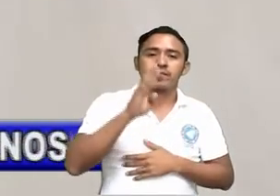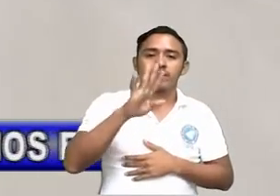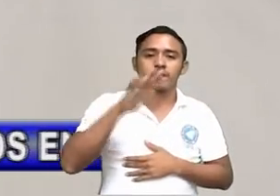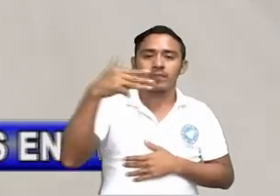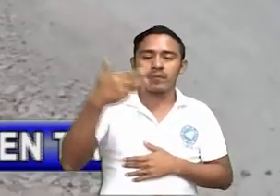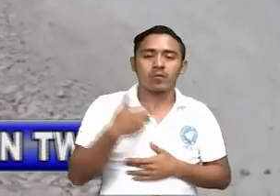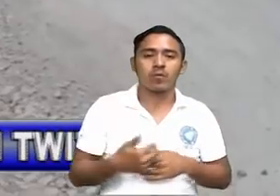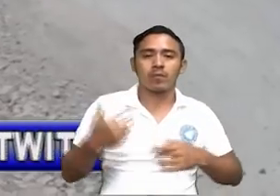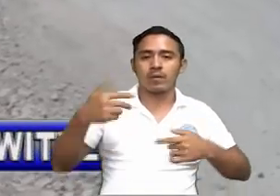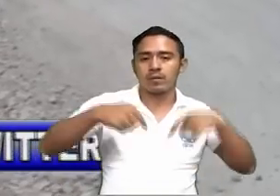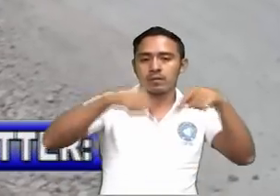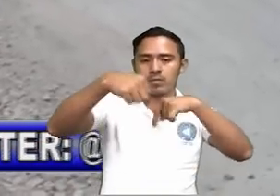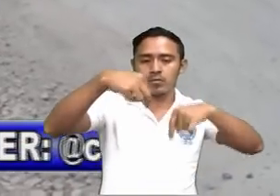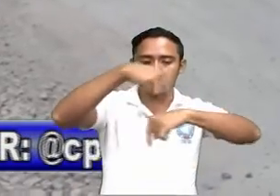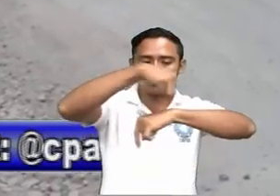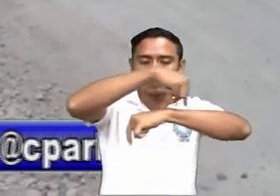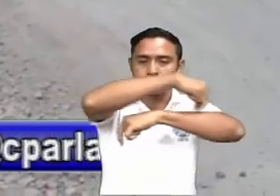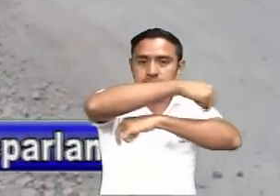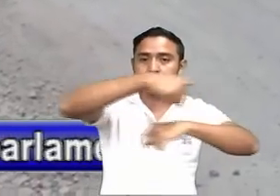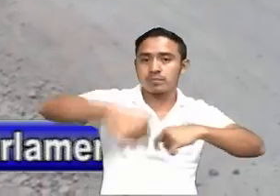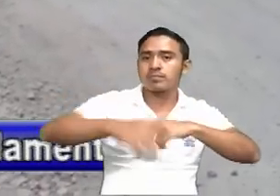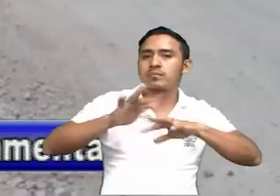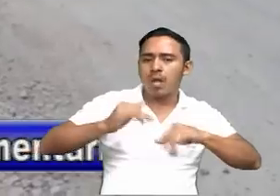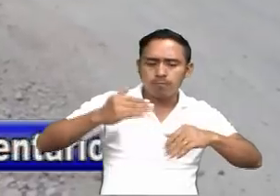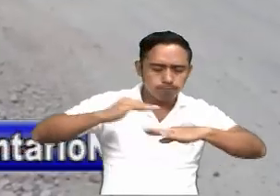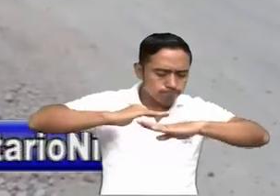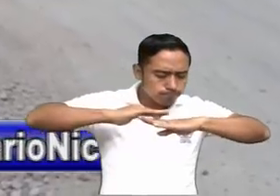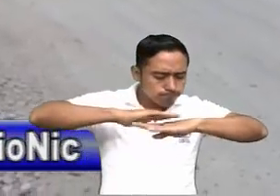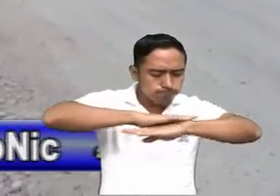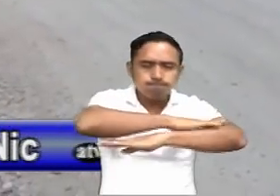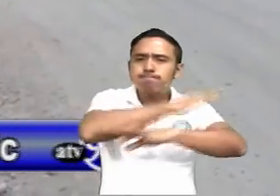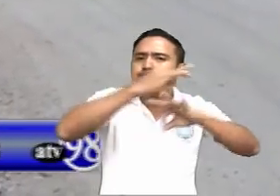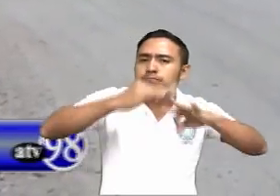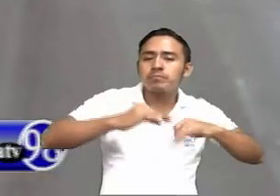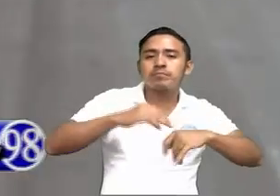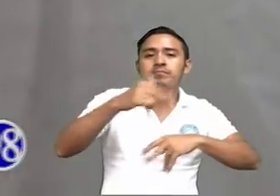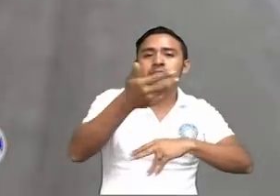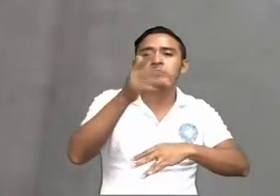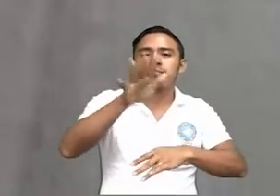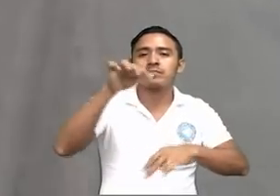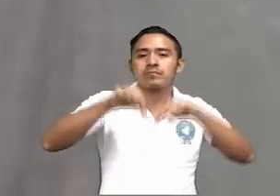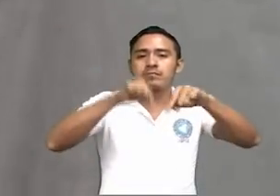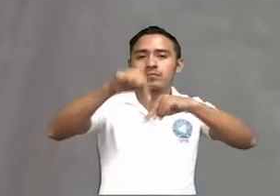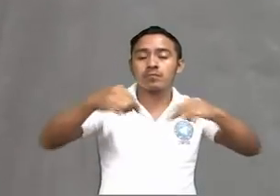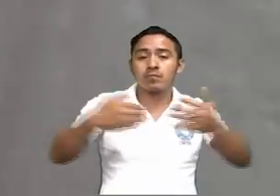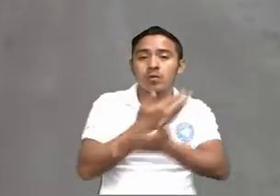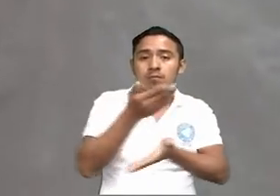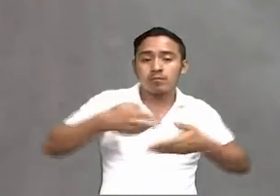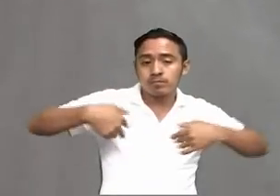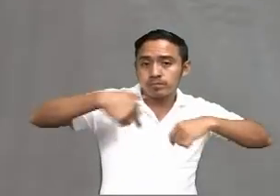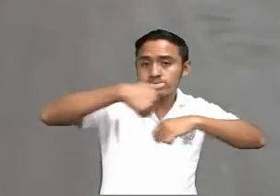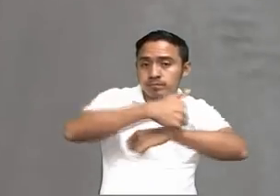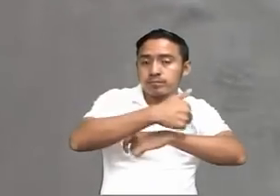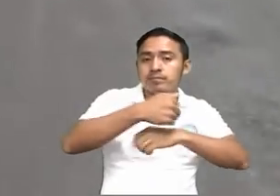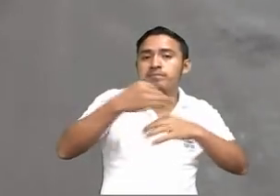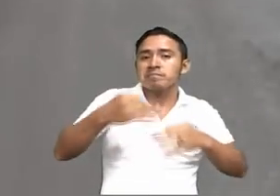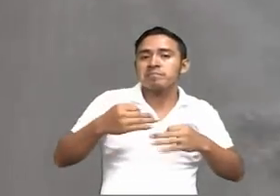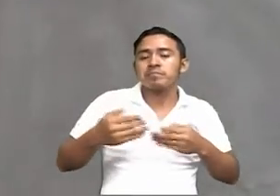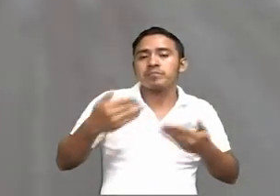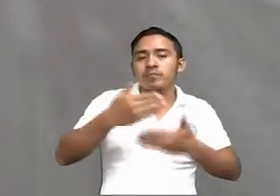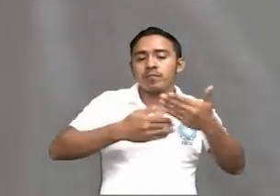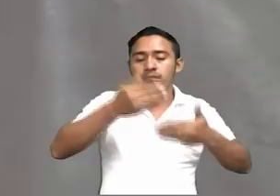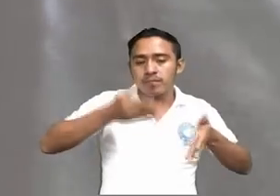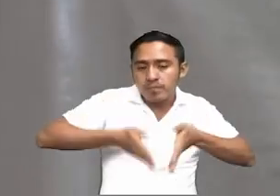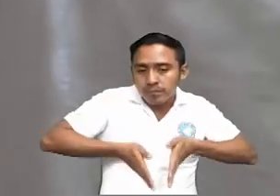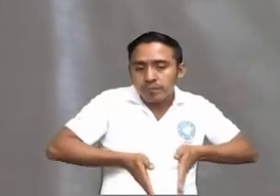de caminos rurales productivos han sido mejorados y más de 85 kilómetros de nuevos caminos han sido